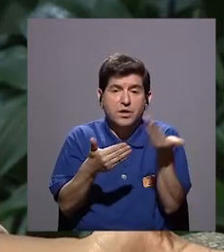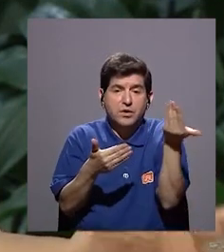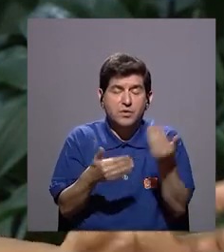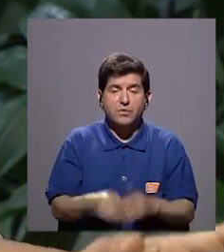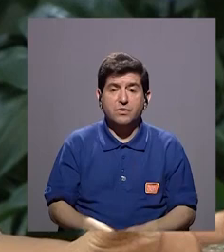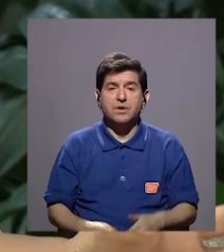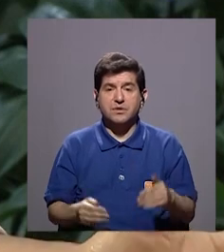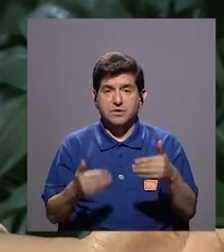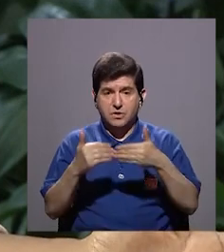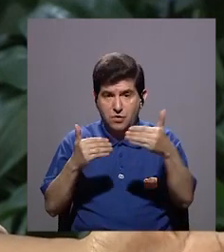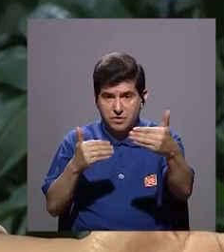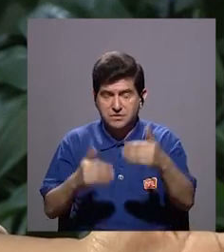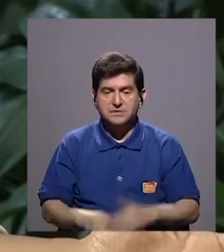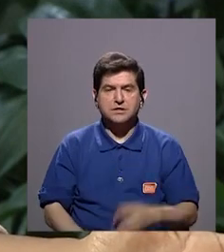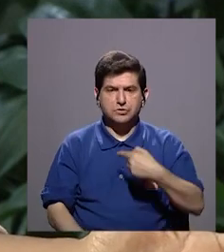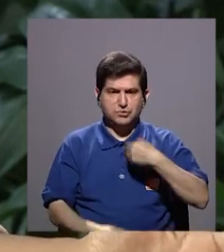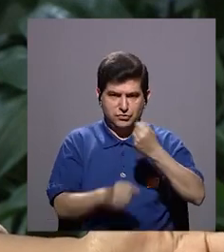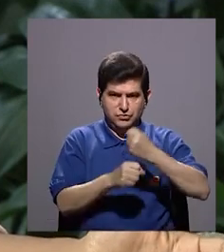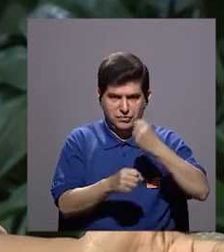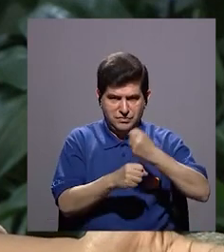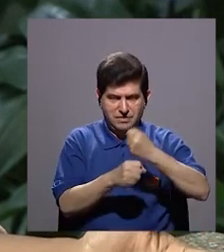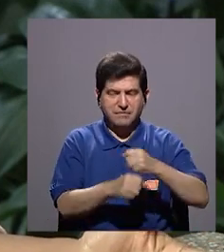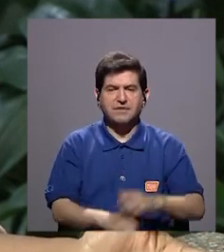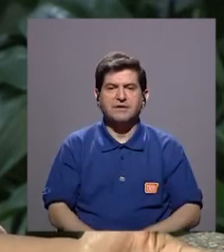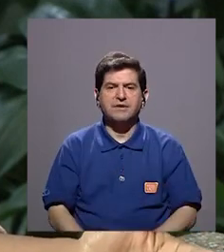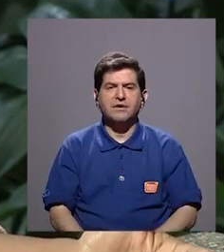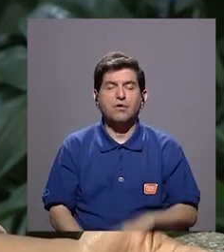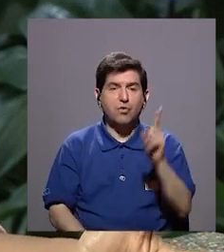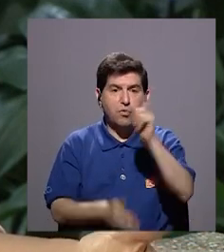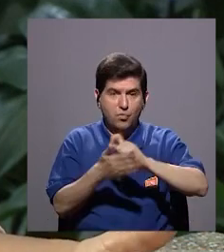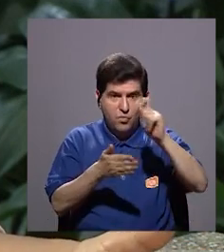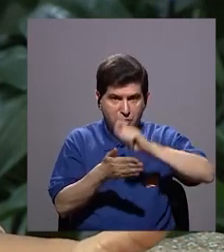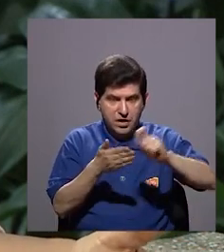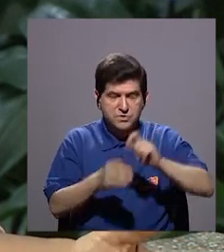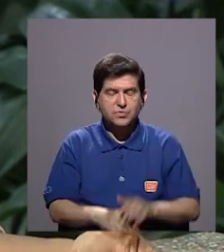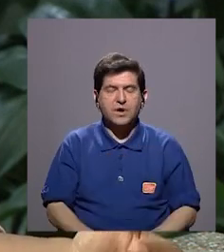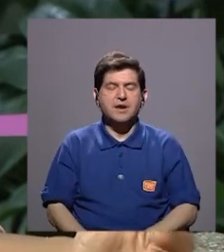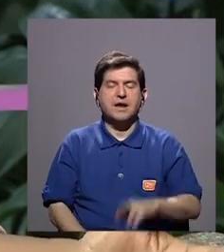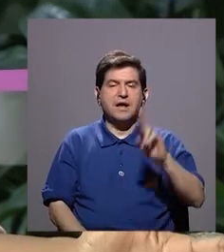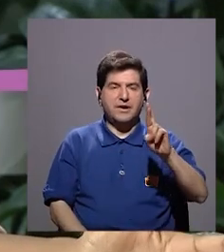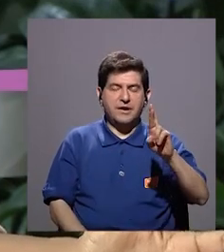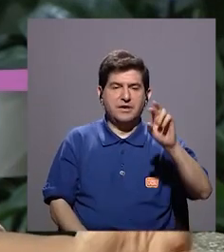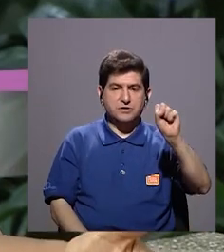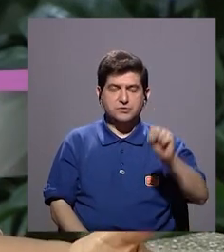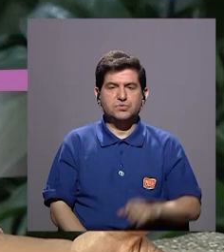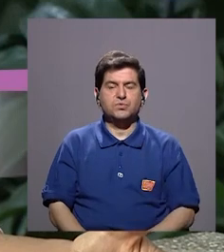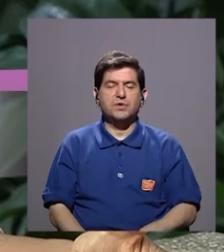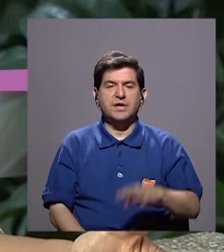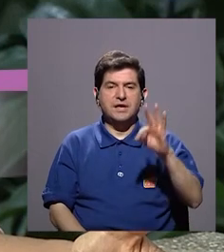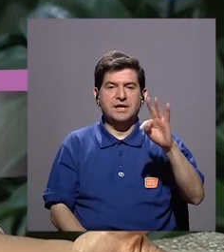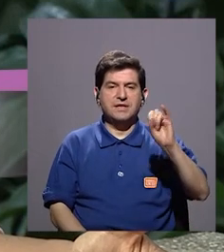cosas nuevas. Cada escuela incorpora cosas nuevas. Yo trabajo con una escuela que es Reiki Usui